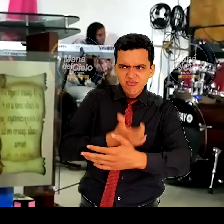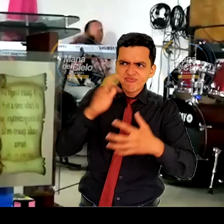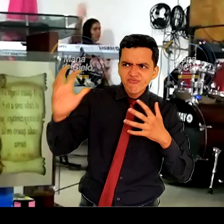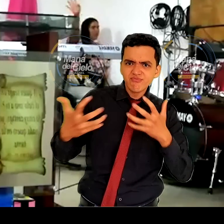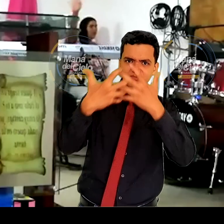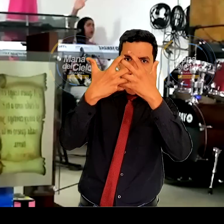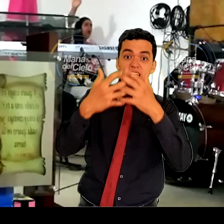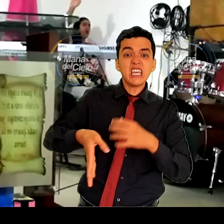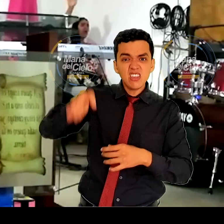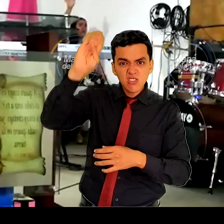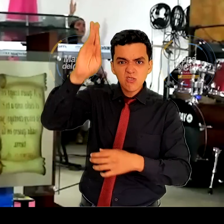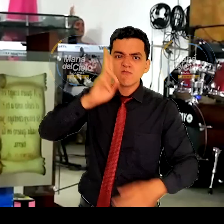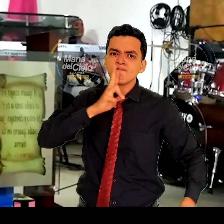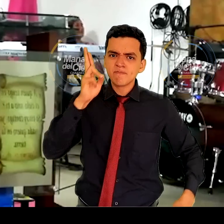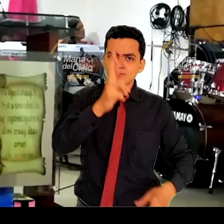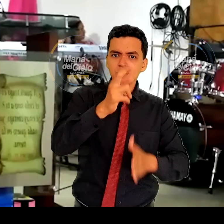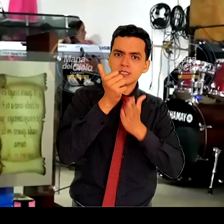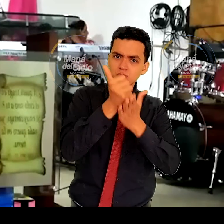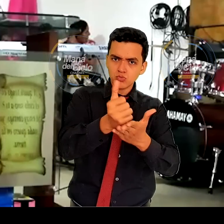Alabanza,